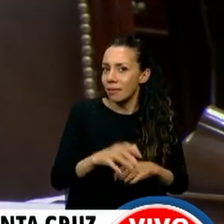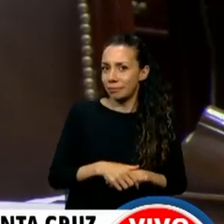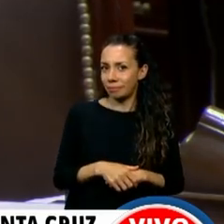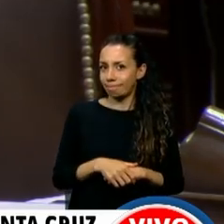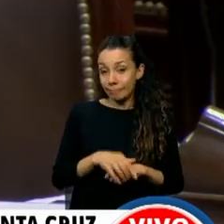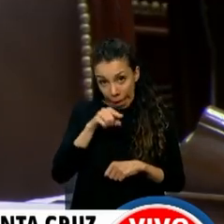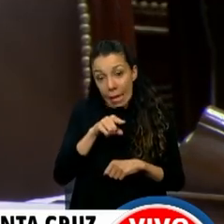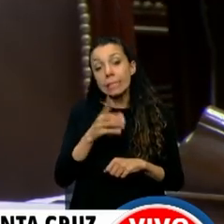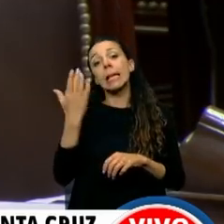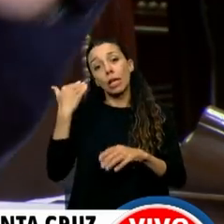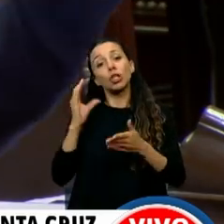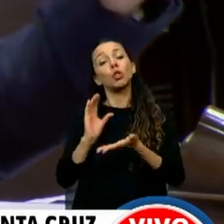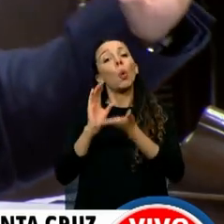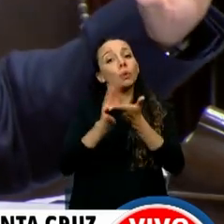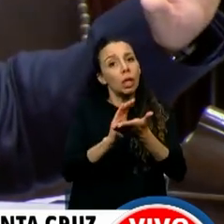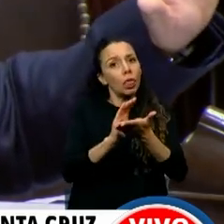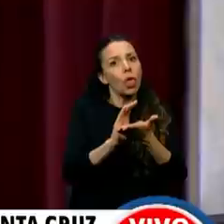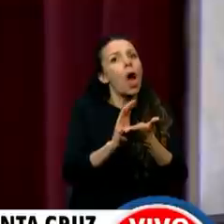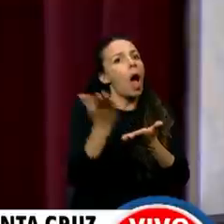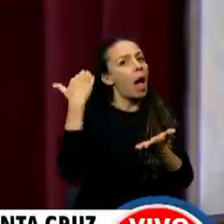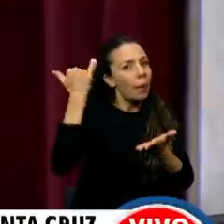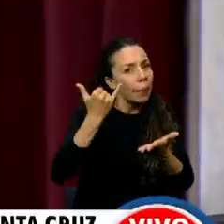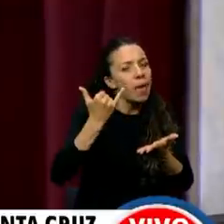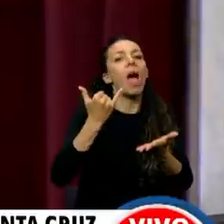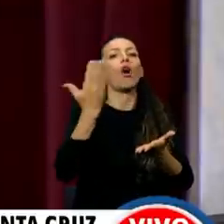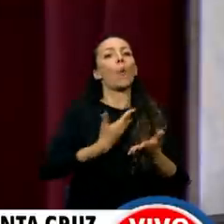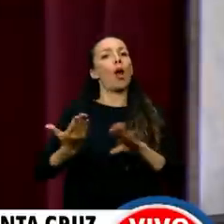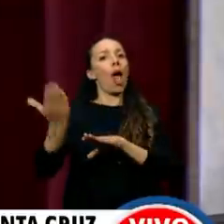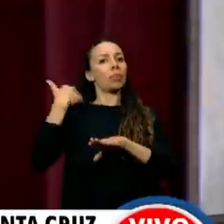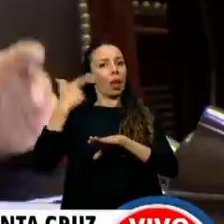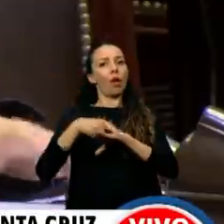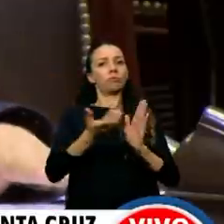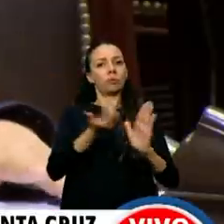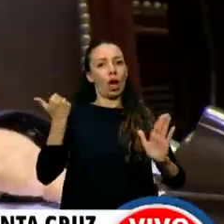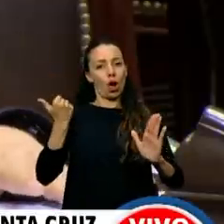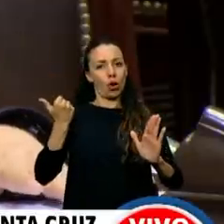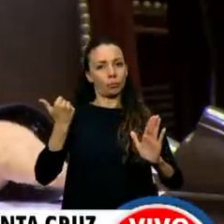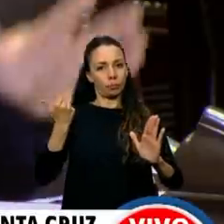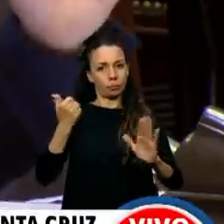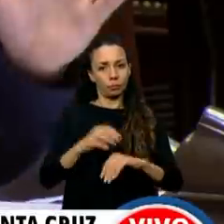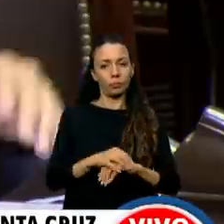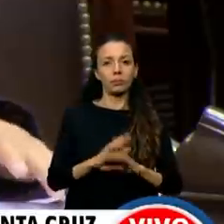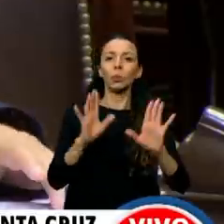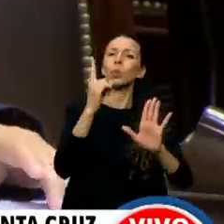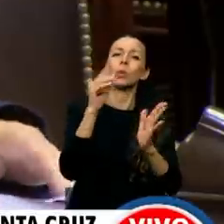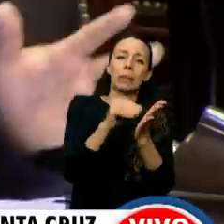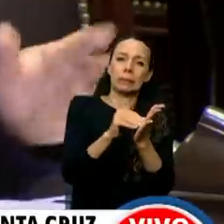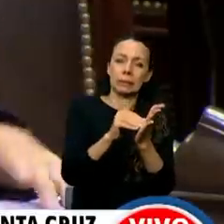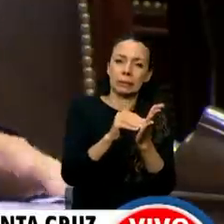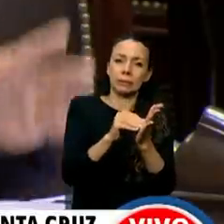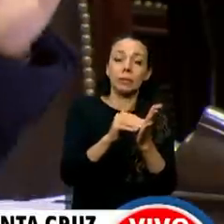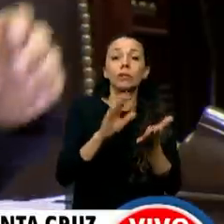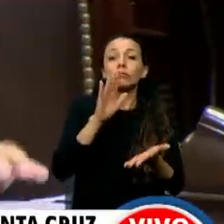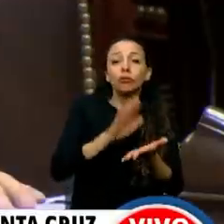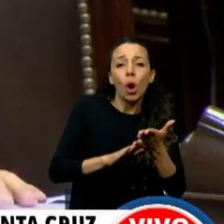gobierno anterior diputado en su tiempo determinado por algo más y nada más por favor y no se dice nada de educación para la para la